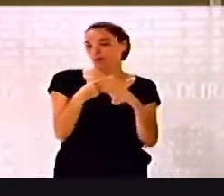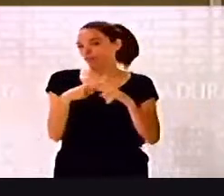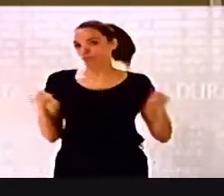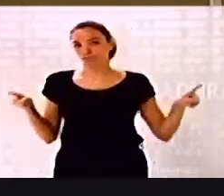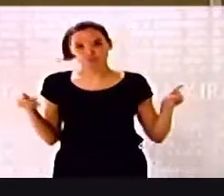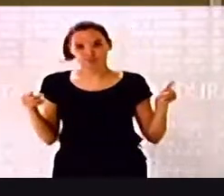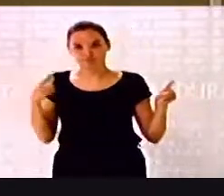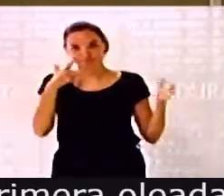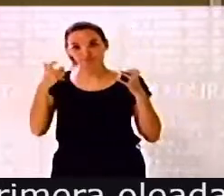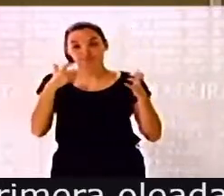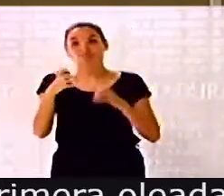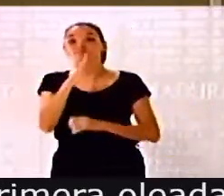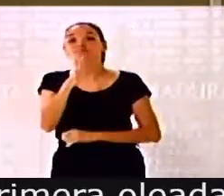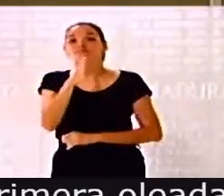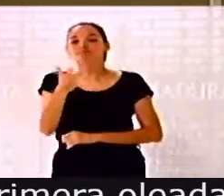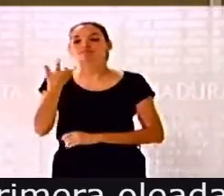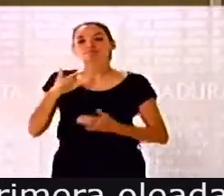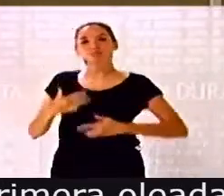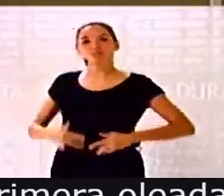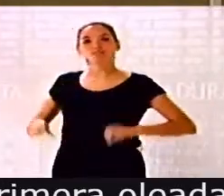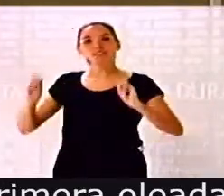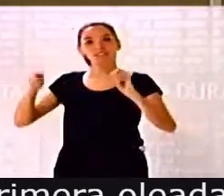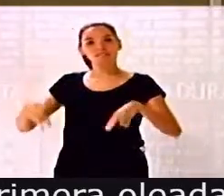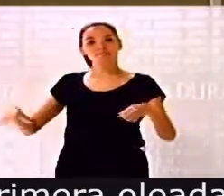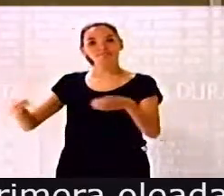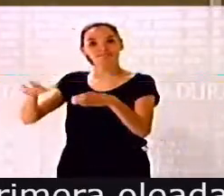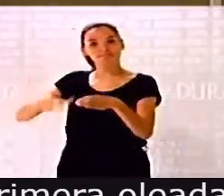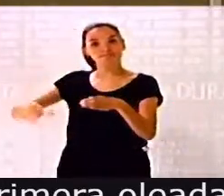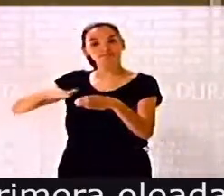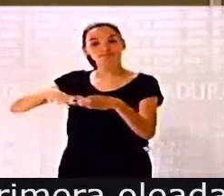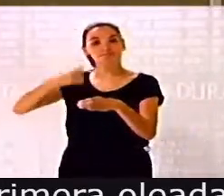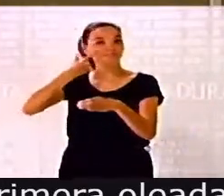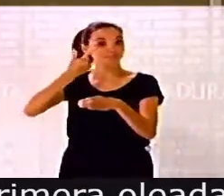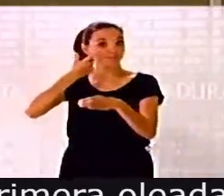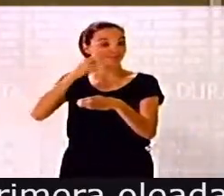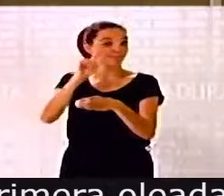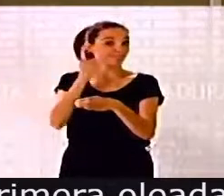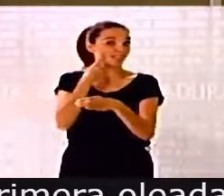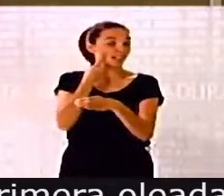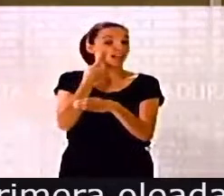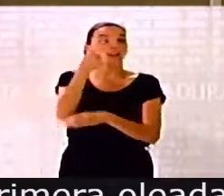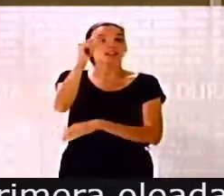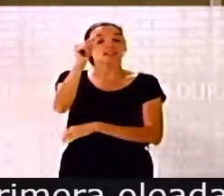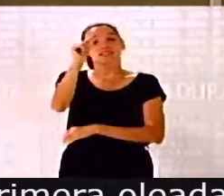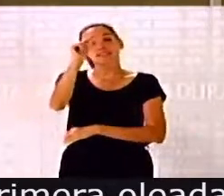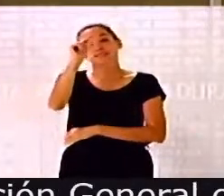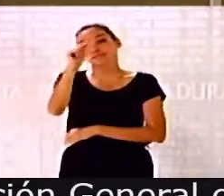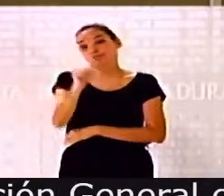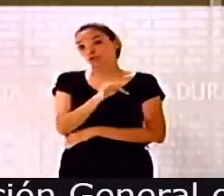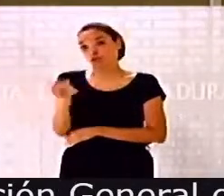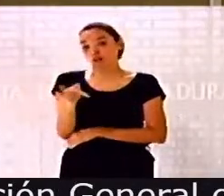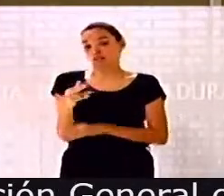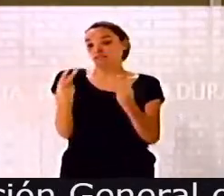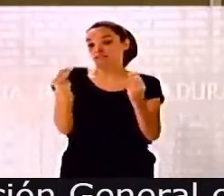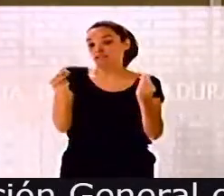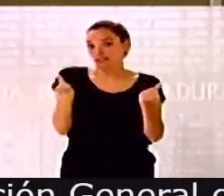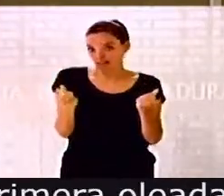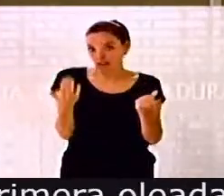se la situaba en los asintomáticos. Miren, del total de diagnósticos que hemos realizado en los últimos 7 días,